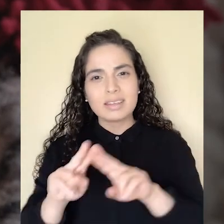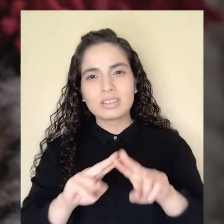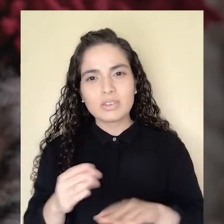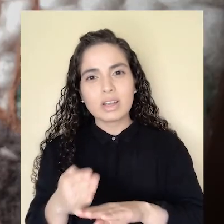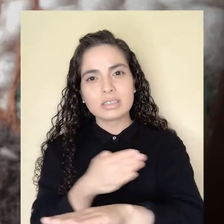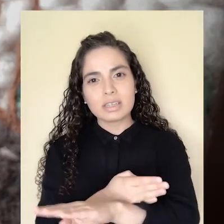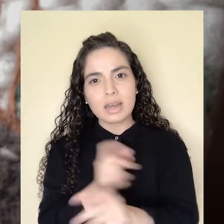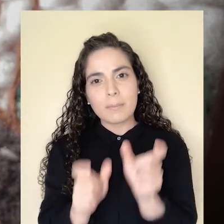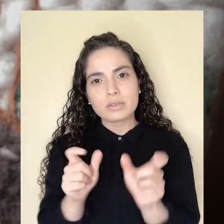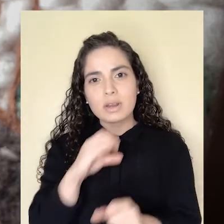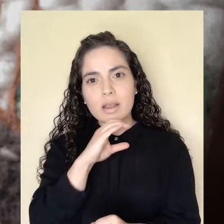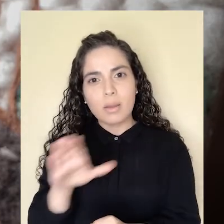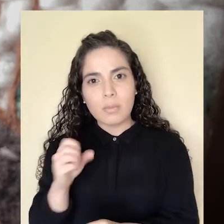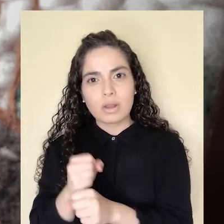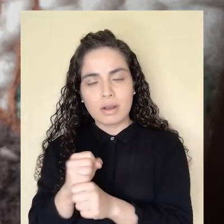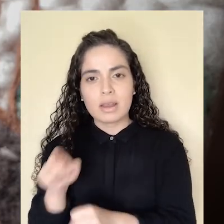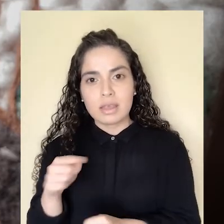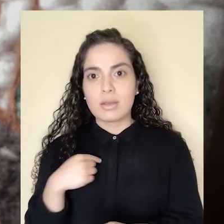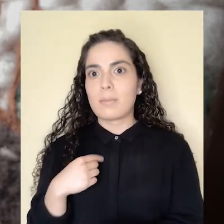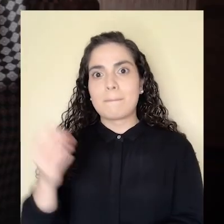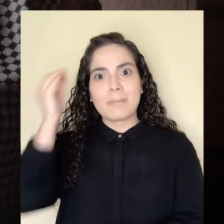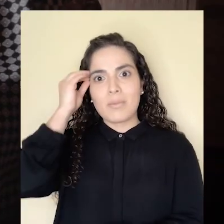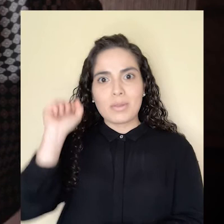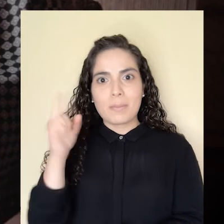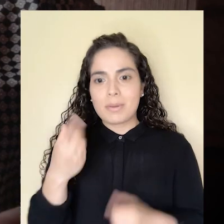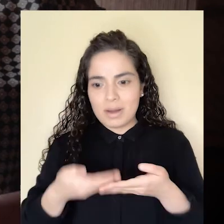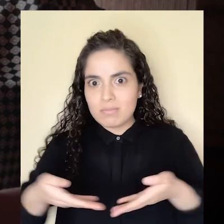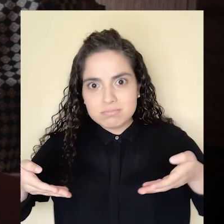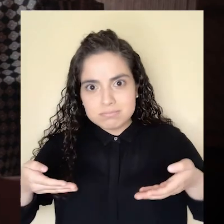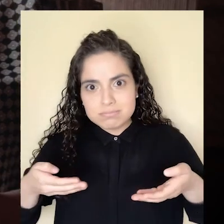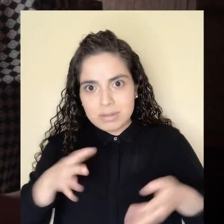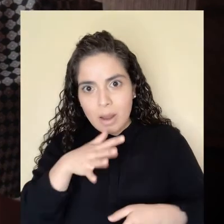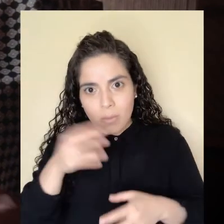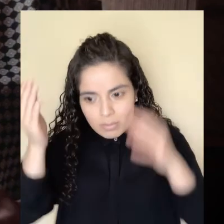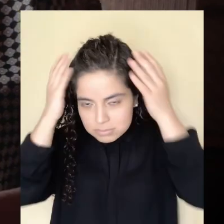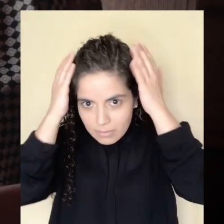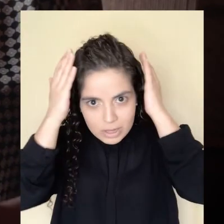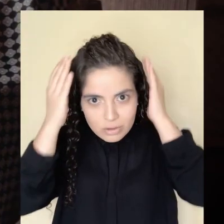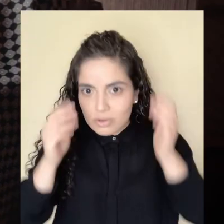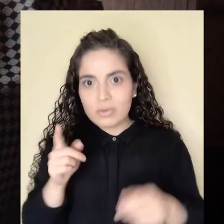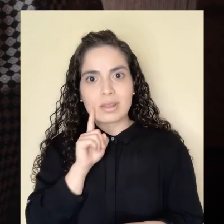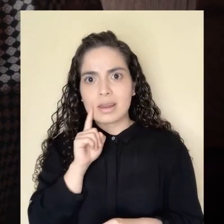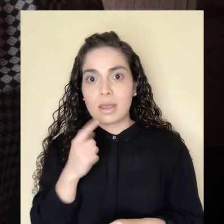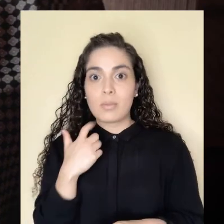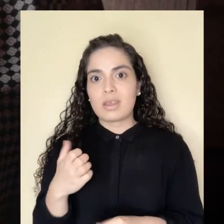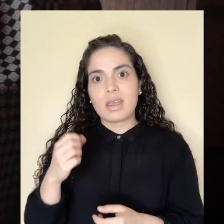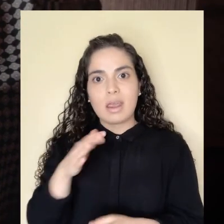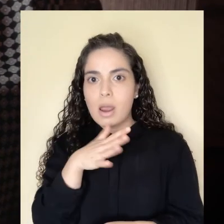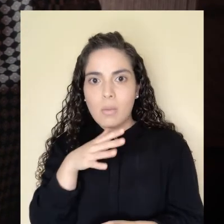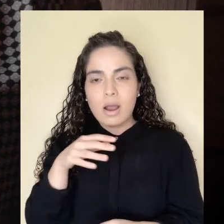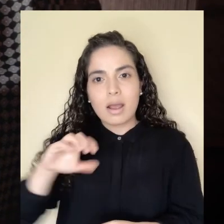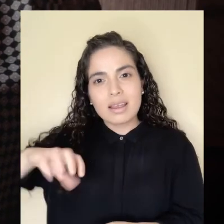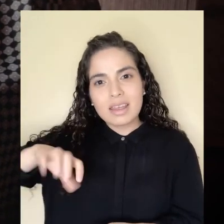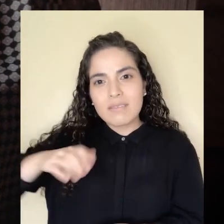a los campesinos. Me acuerdo que mi primer lavatorio para lavarme el pelo, porque en el campo no hay agua ni llave, el agua llega en